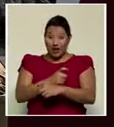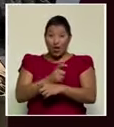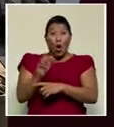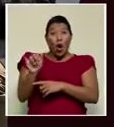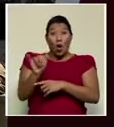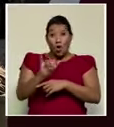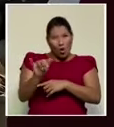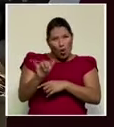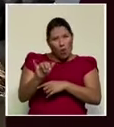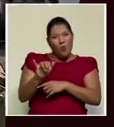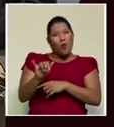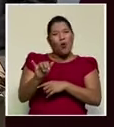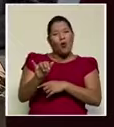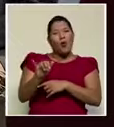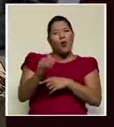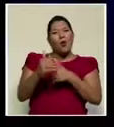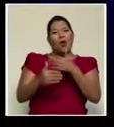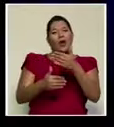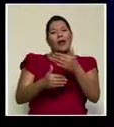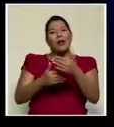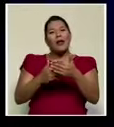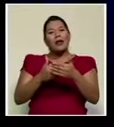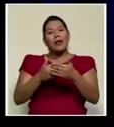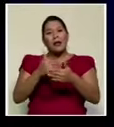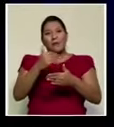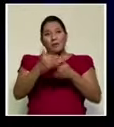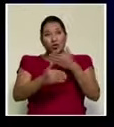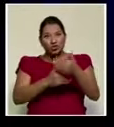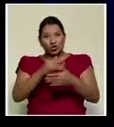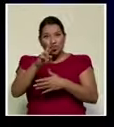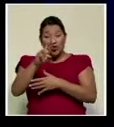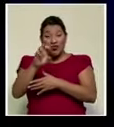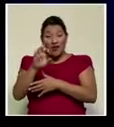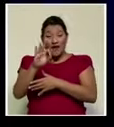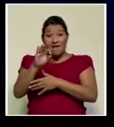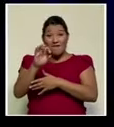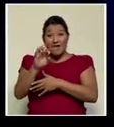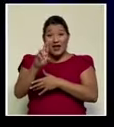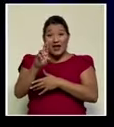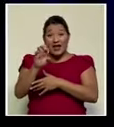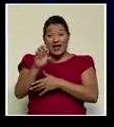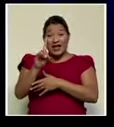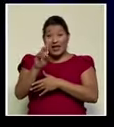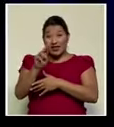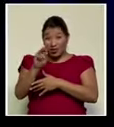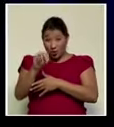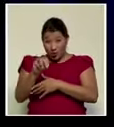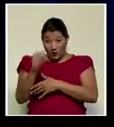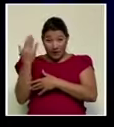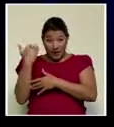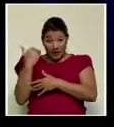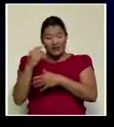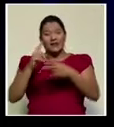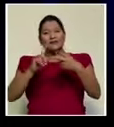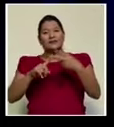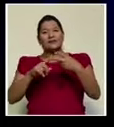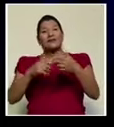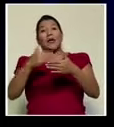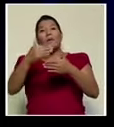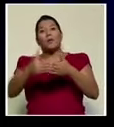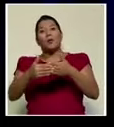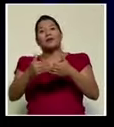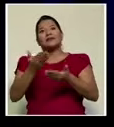del referéndum, en donde le toca ser magistrado presidente. Le corresponde también el proceso 2010, una primera vez que llega una